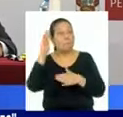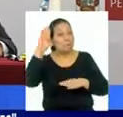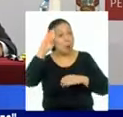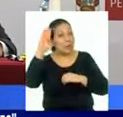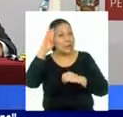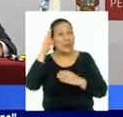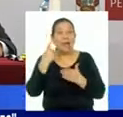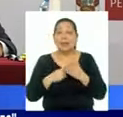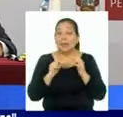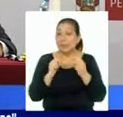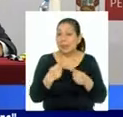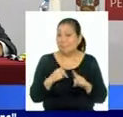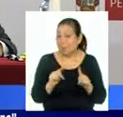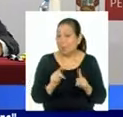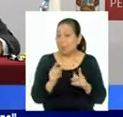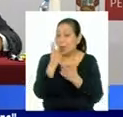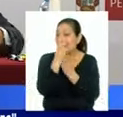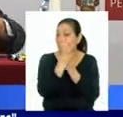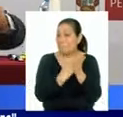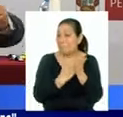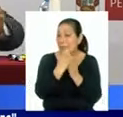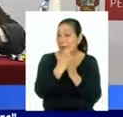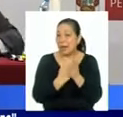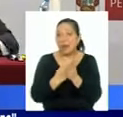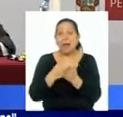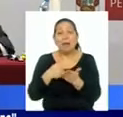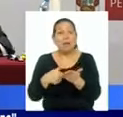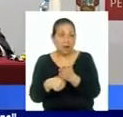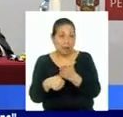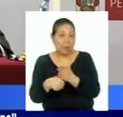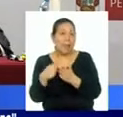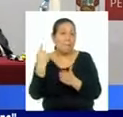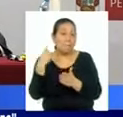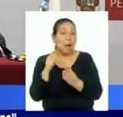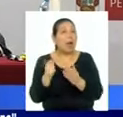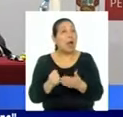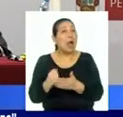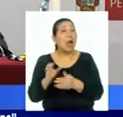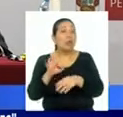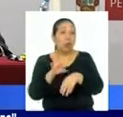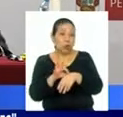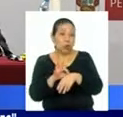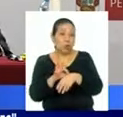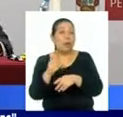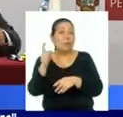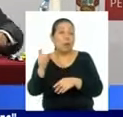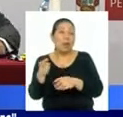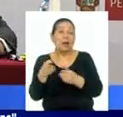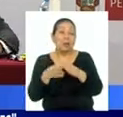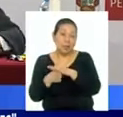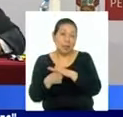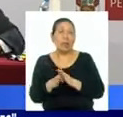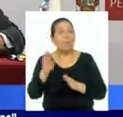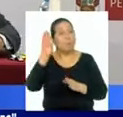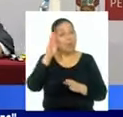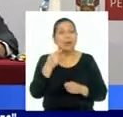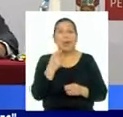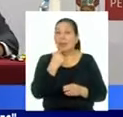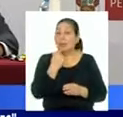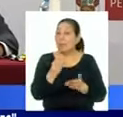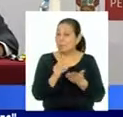policial, que permitirá reducir la generación de cartas de garantía para atención de los usuarios. Finalmente,